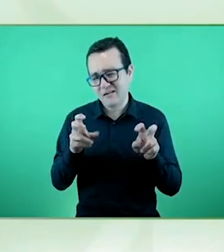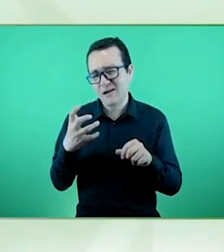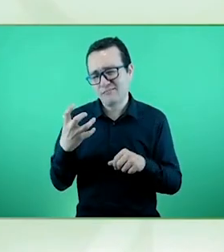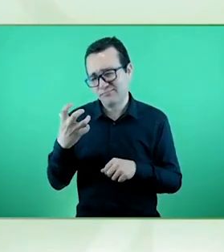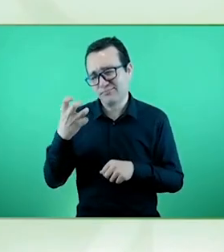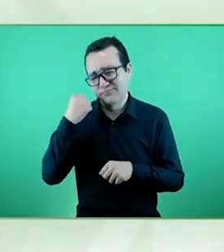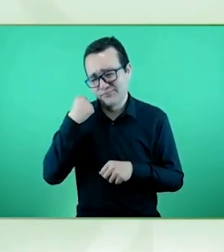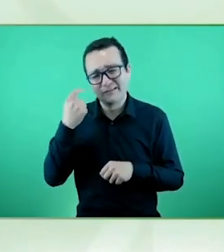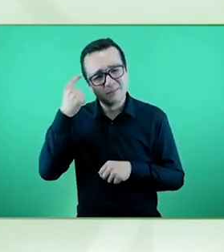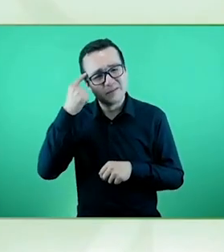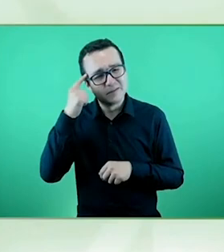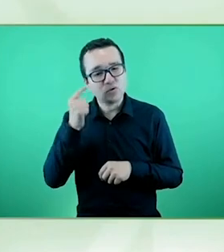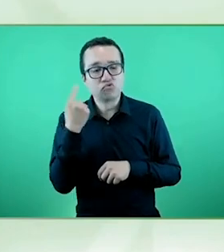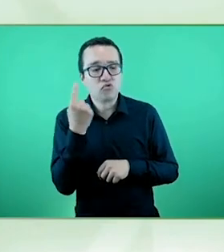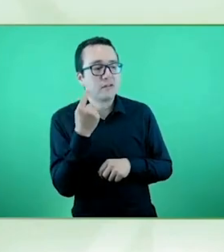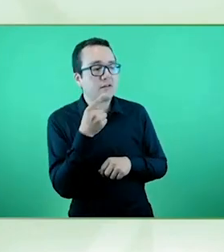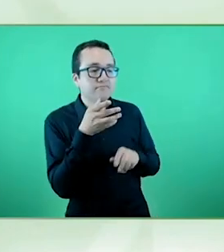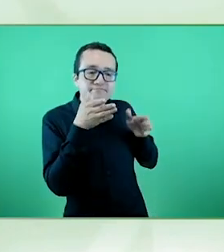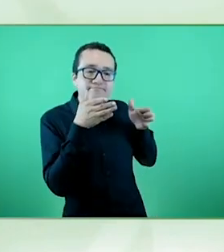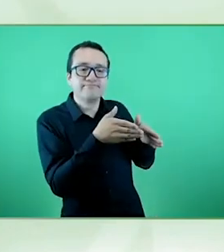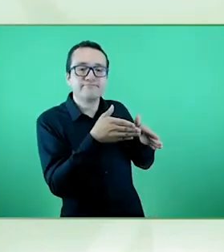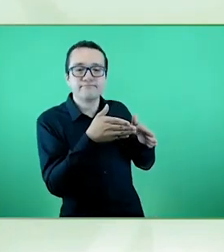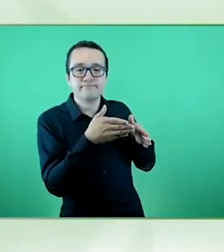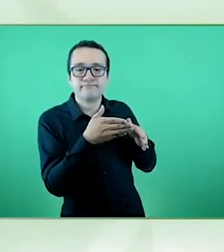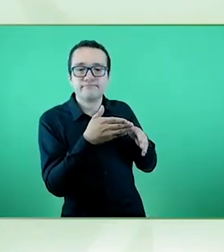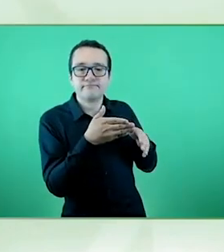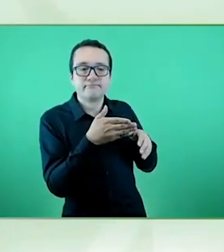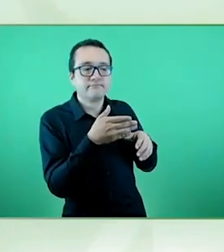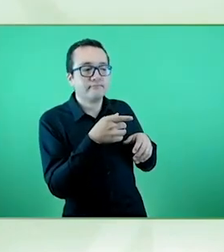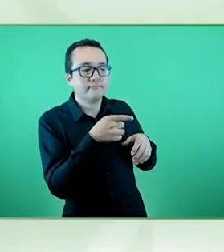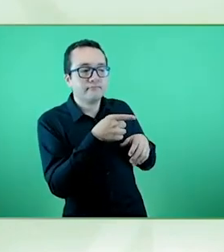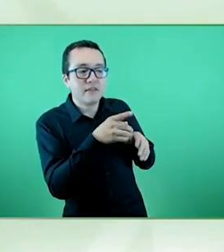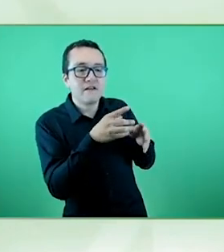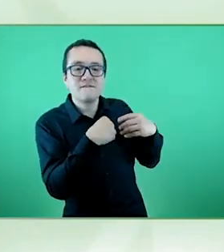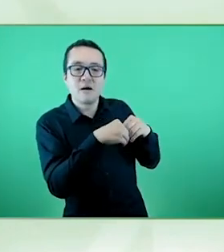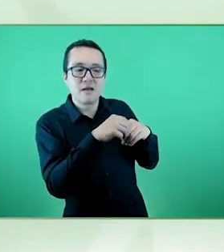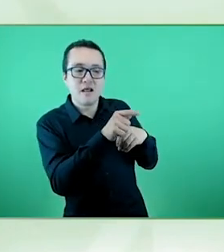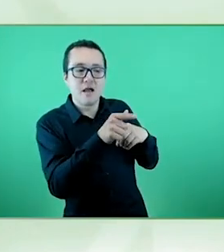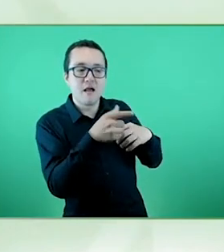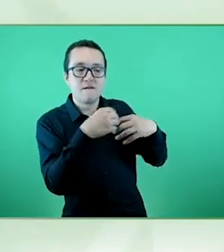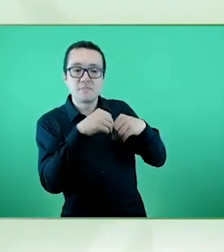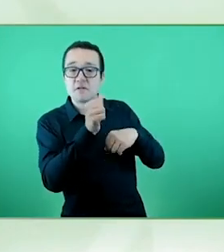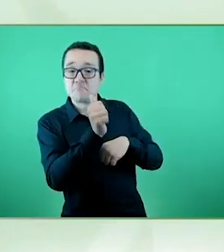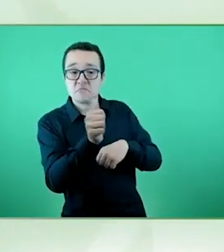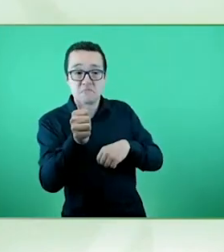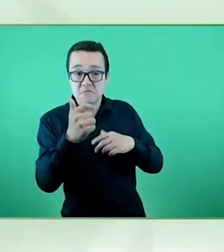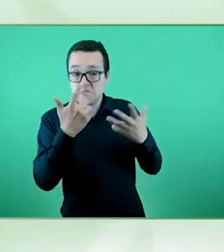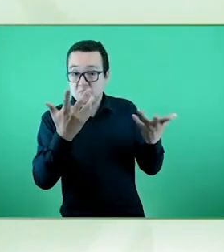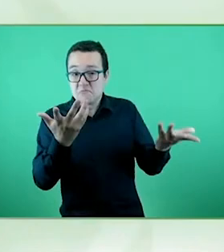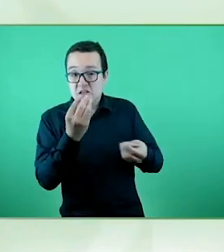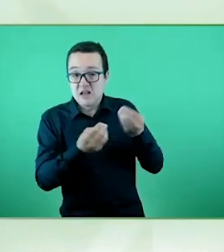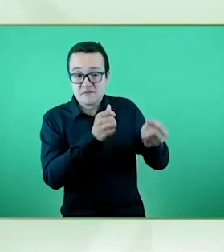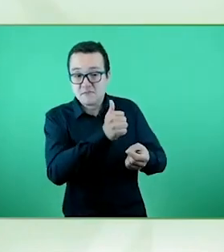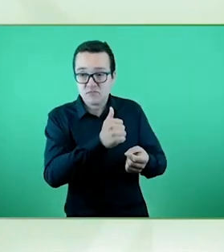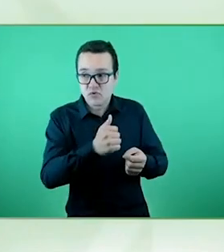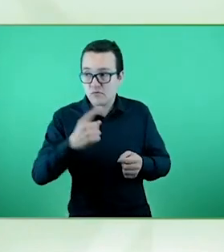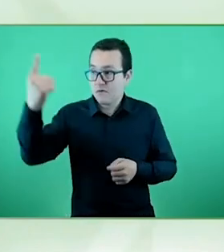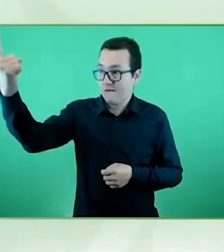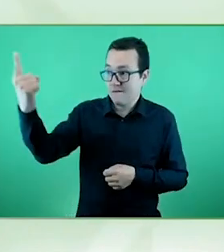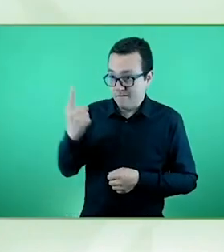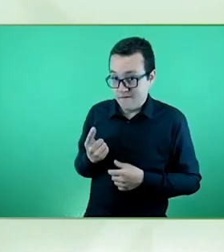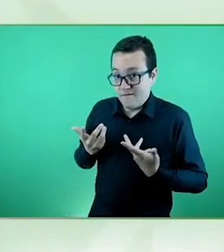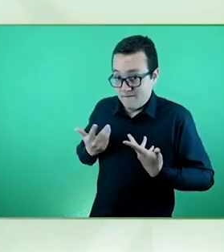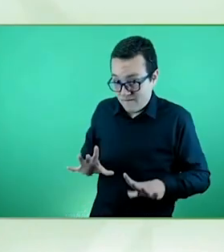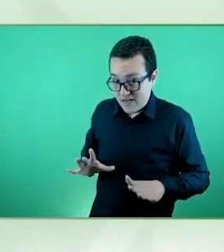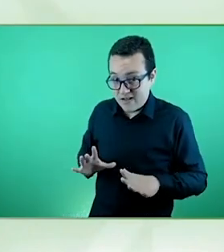cada familia veía qué podía hacer luego del egreso de sus familiares de las escuelas especiales.